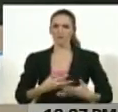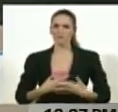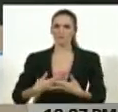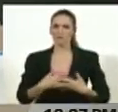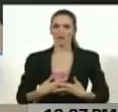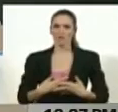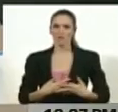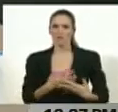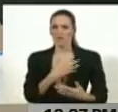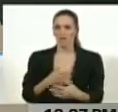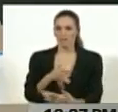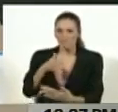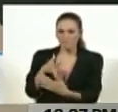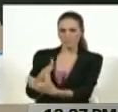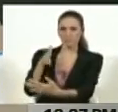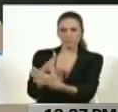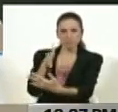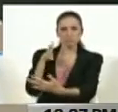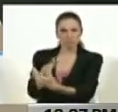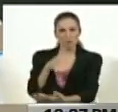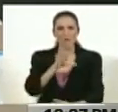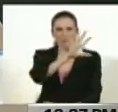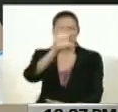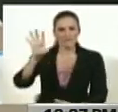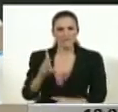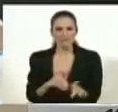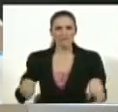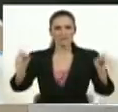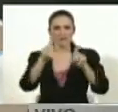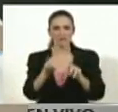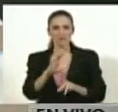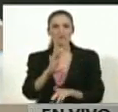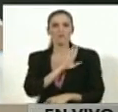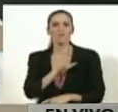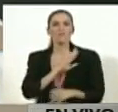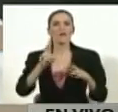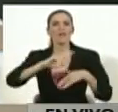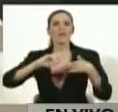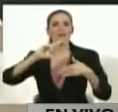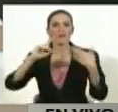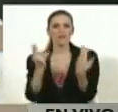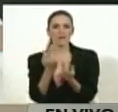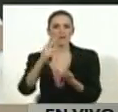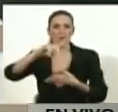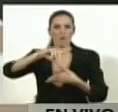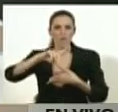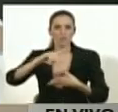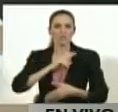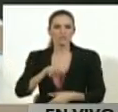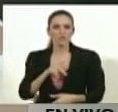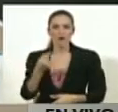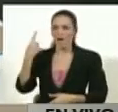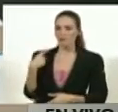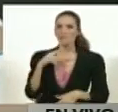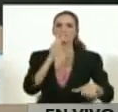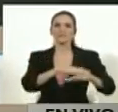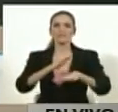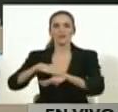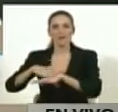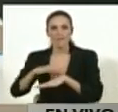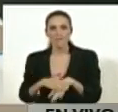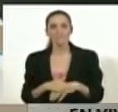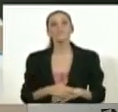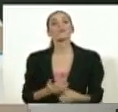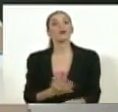se han desplegado contra países dignos de nuestra región nosotros ayer invocamos